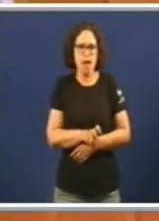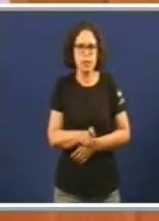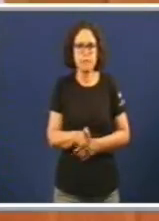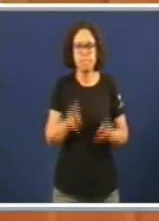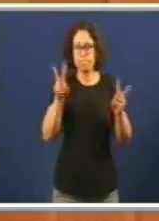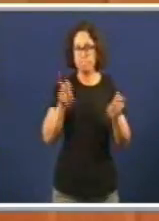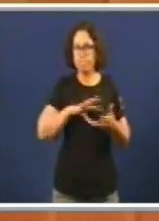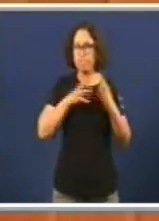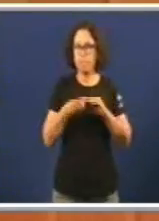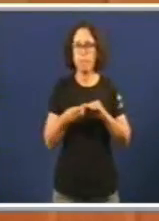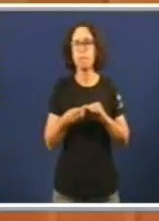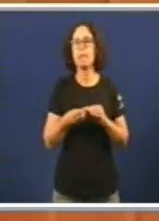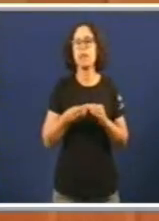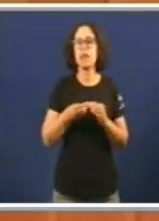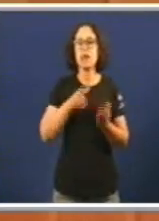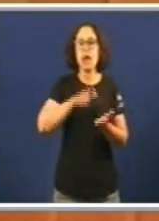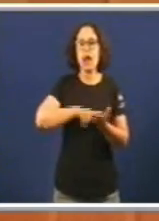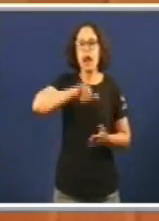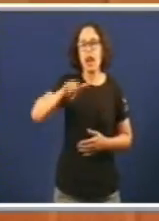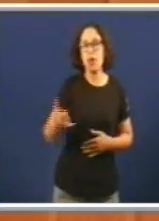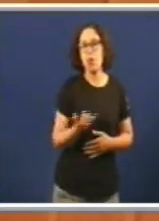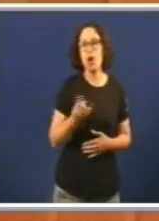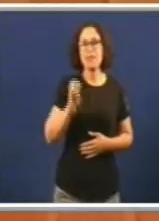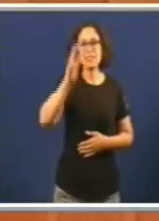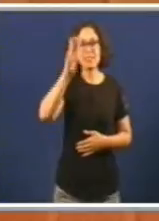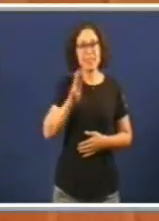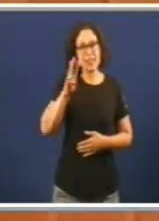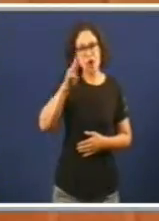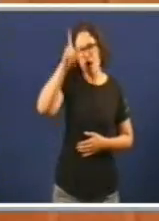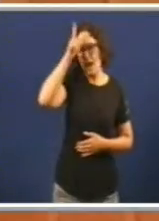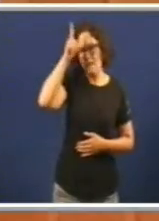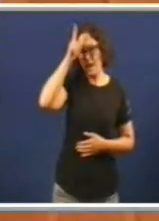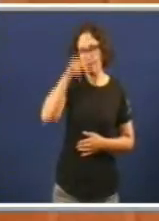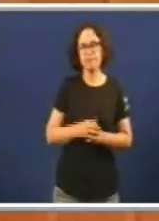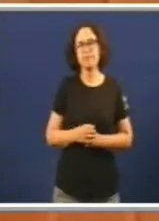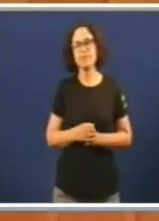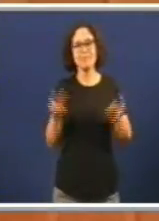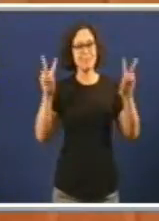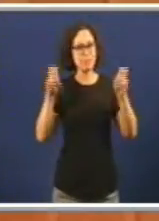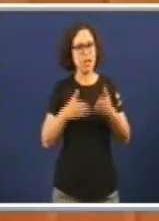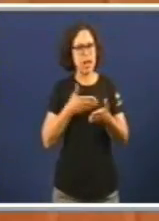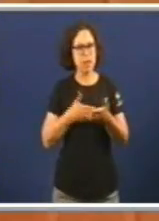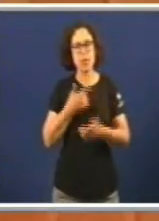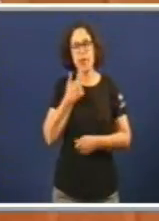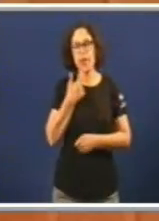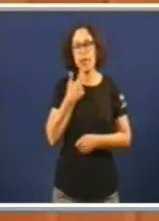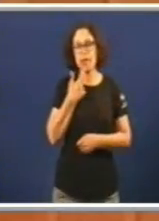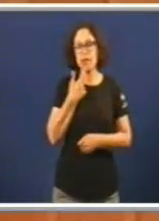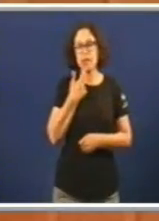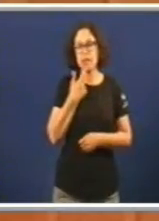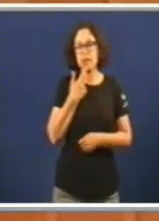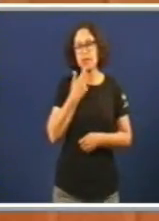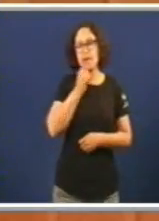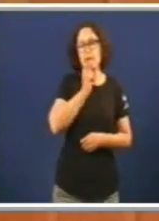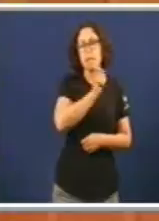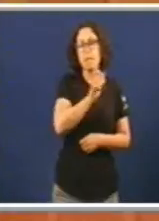tempos. A linguaxe no Terceiro Reich, de Víctor Klempeller, onde dicía: as palabras poden actuar